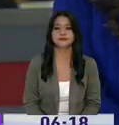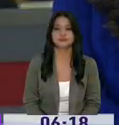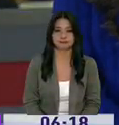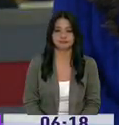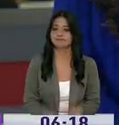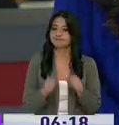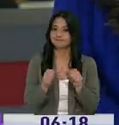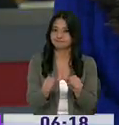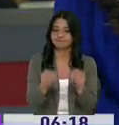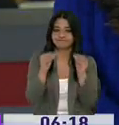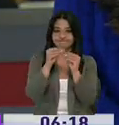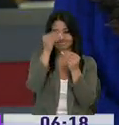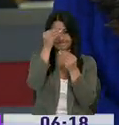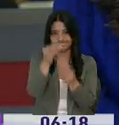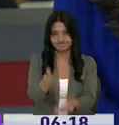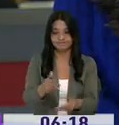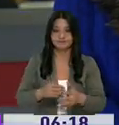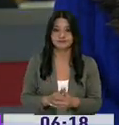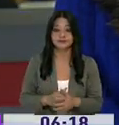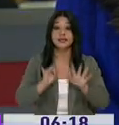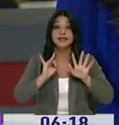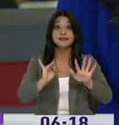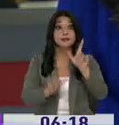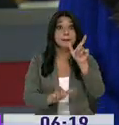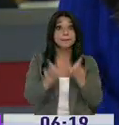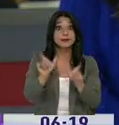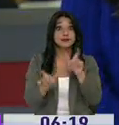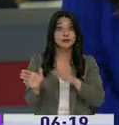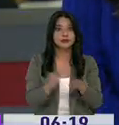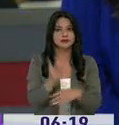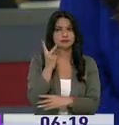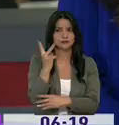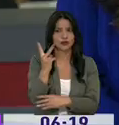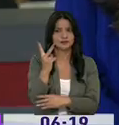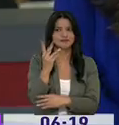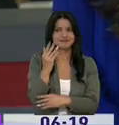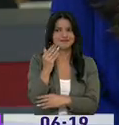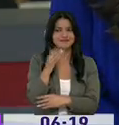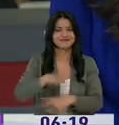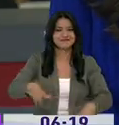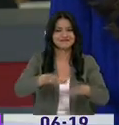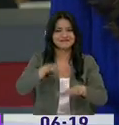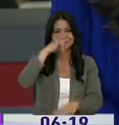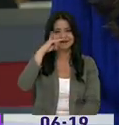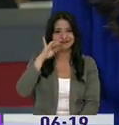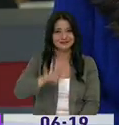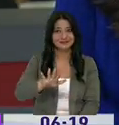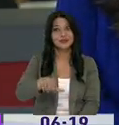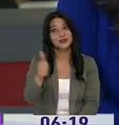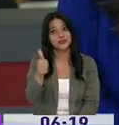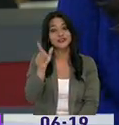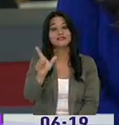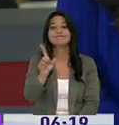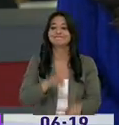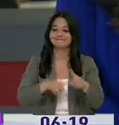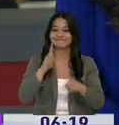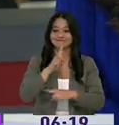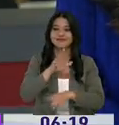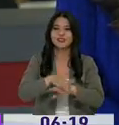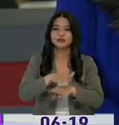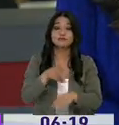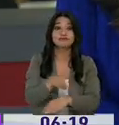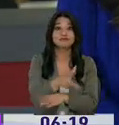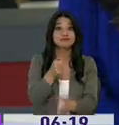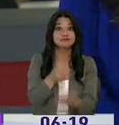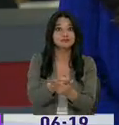Continuamos con más información. 7 personas, entre ellas 2 menores de edad, murieron y más de 15 resultaron heridas en un accidente de tránsito registrado en la